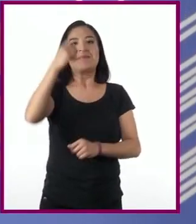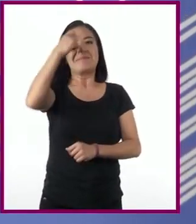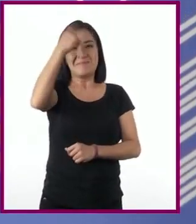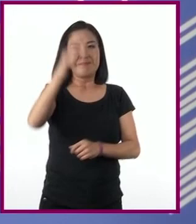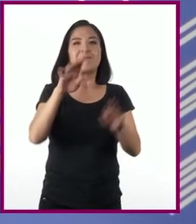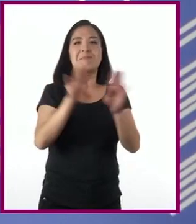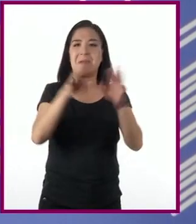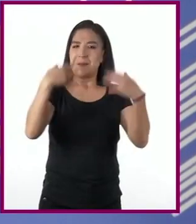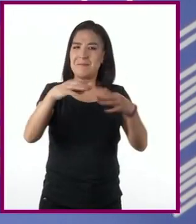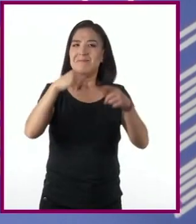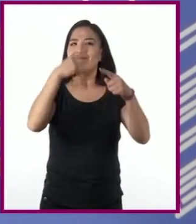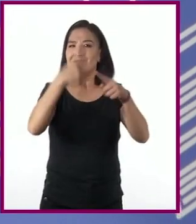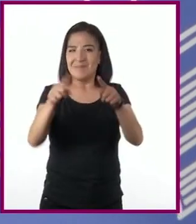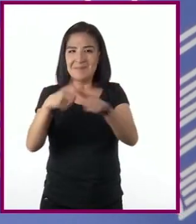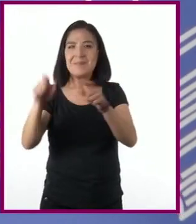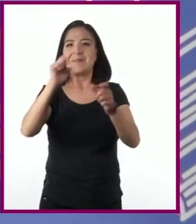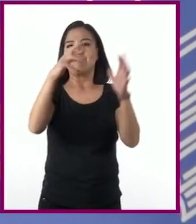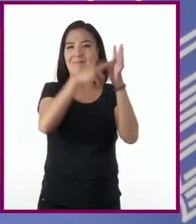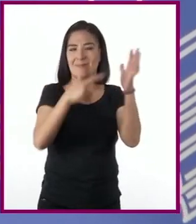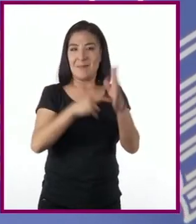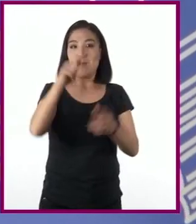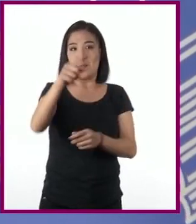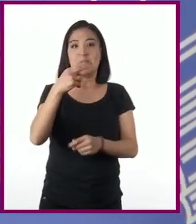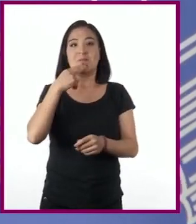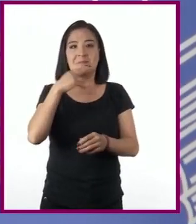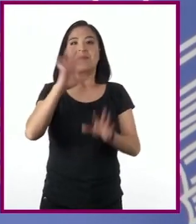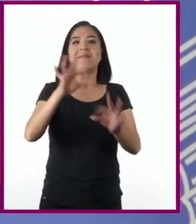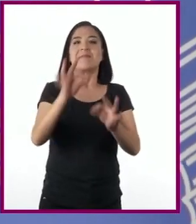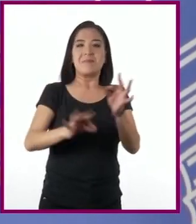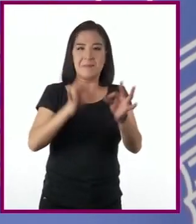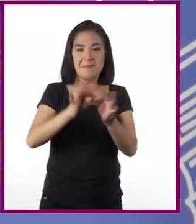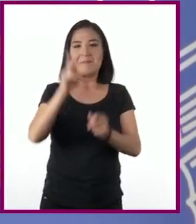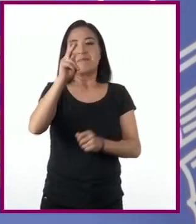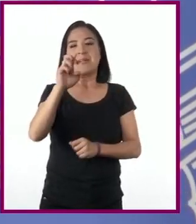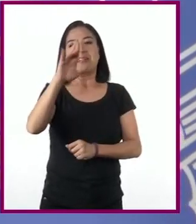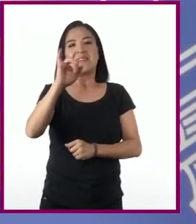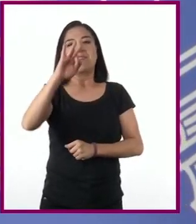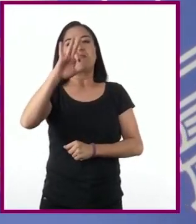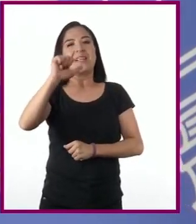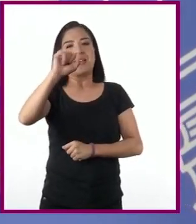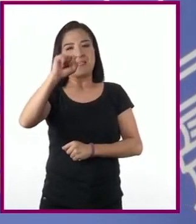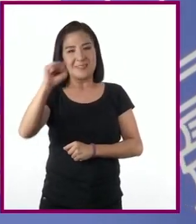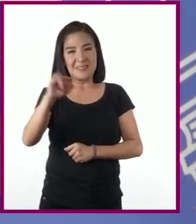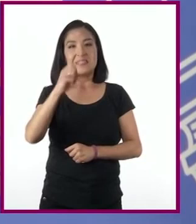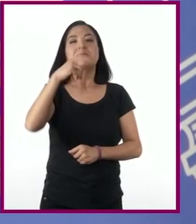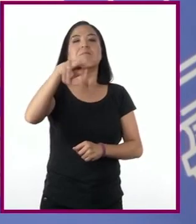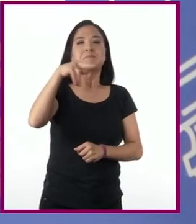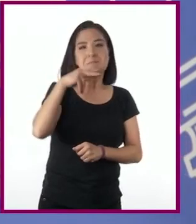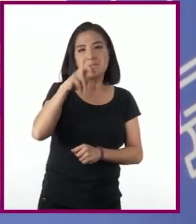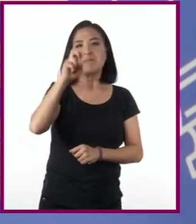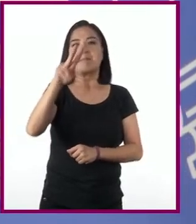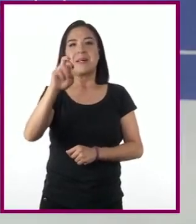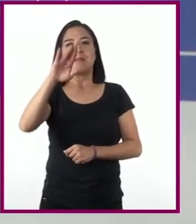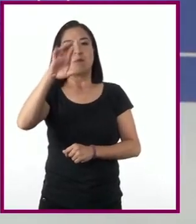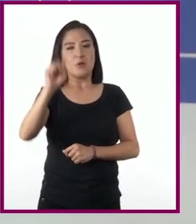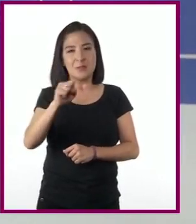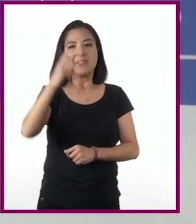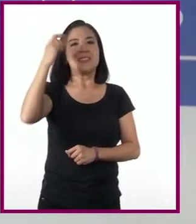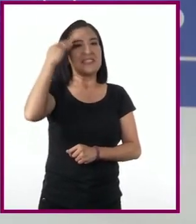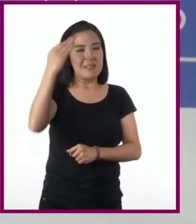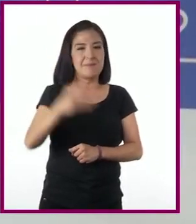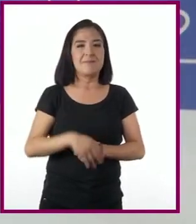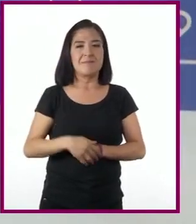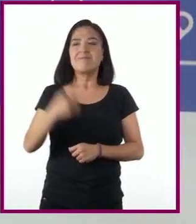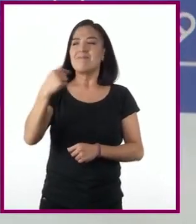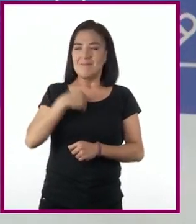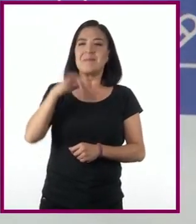reglas? ¿Aplicaron el uso de las condicionales, las perífrasis, los verbos y sus tiempos? Espero que sí. A mí